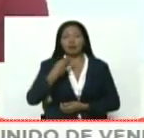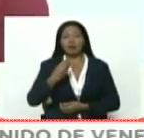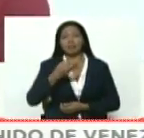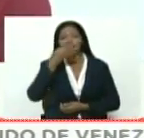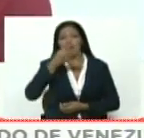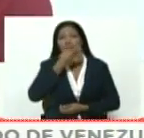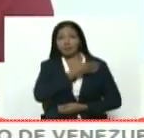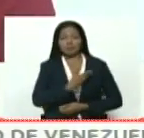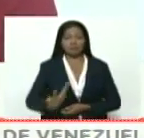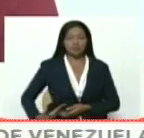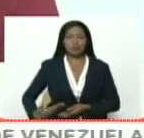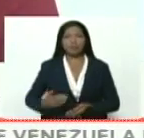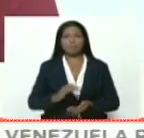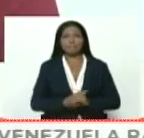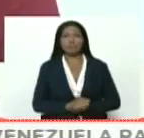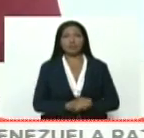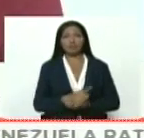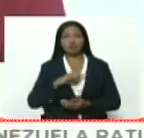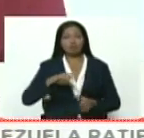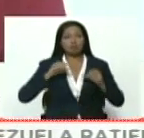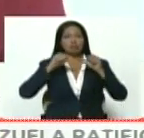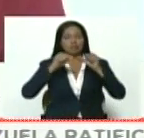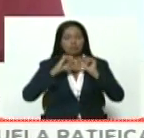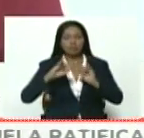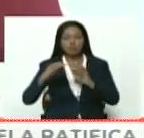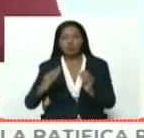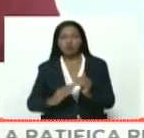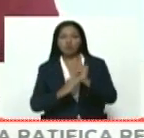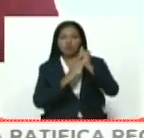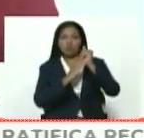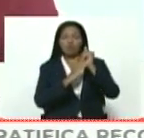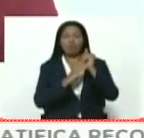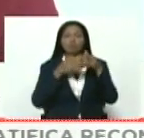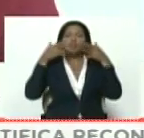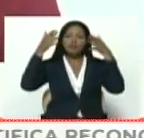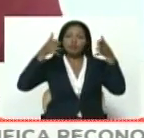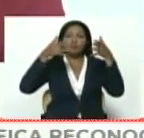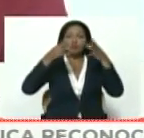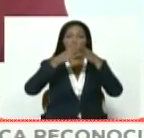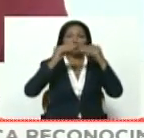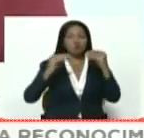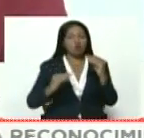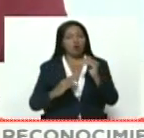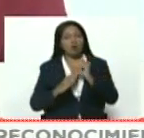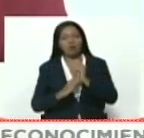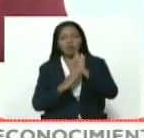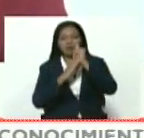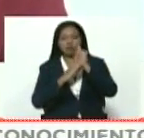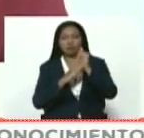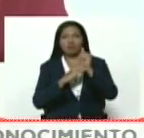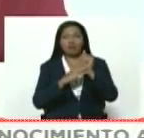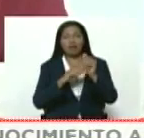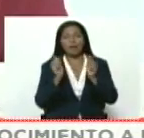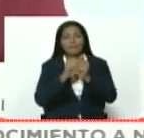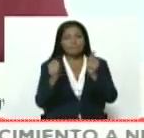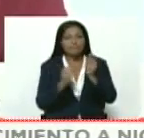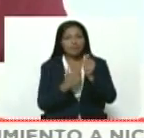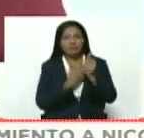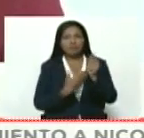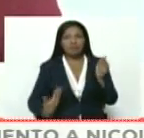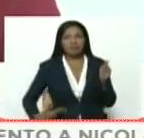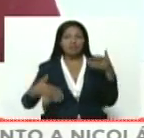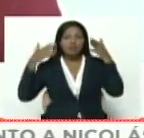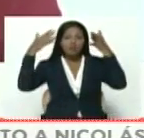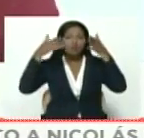presidente. Hemos seguido desde la Comisión de Formación todas las directrices emanadas de la Vicepresidencia de Formación que lleva nuestro